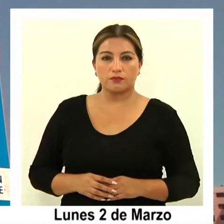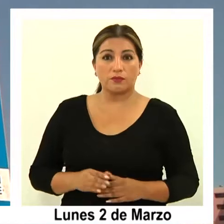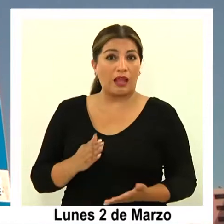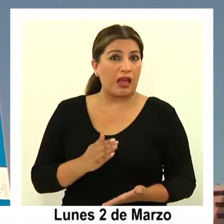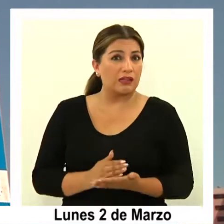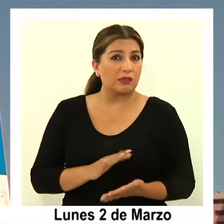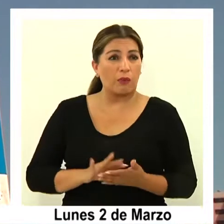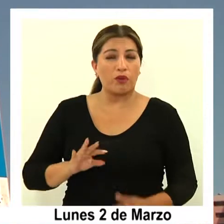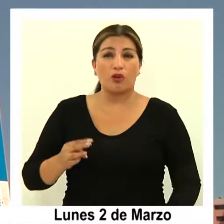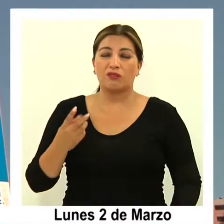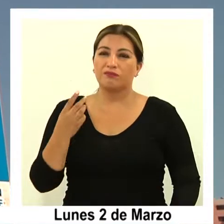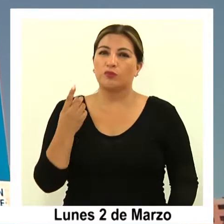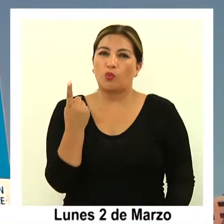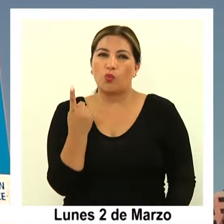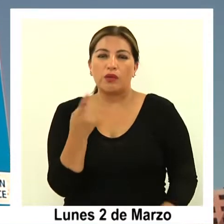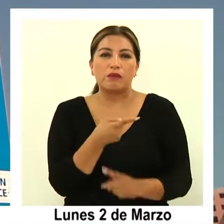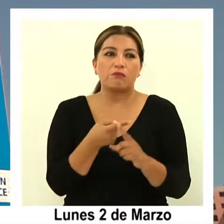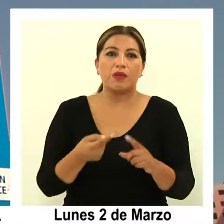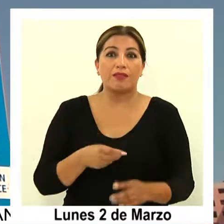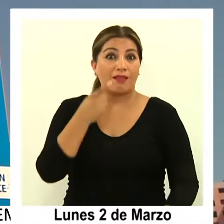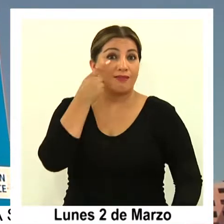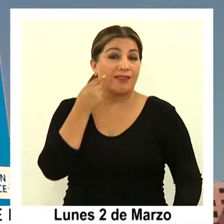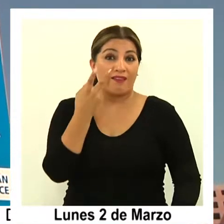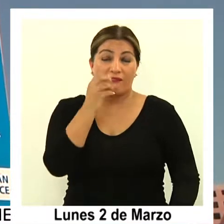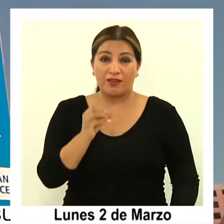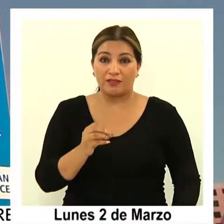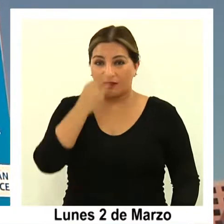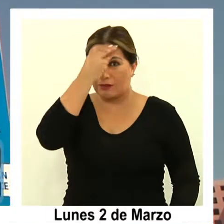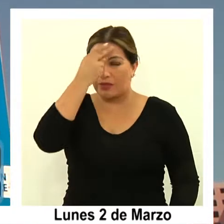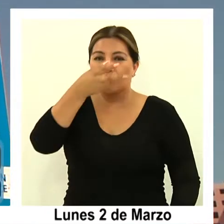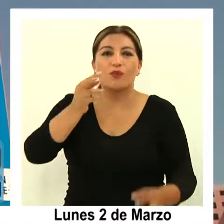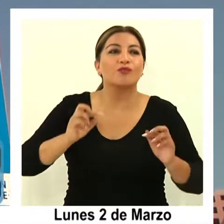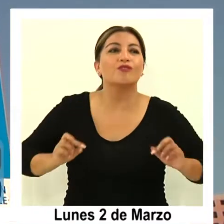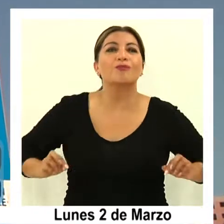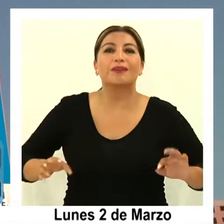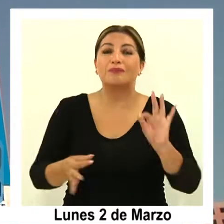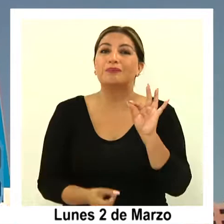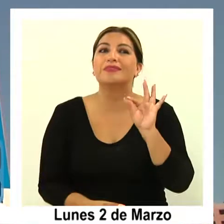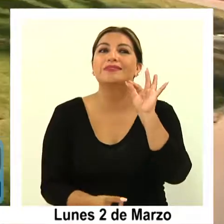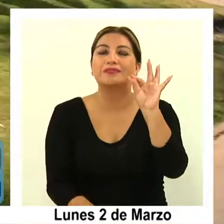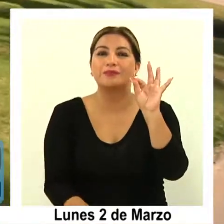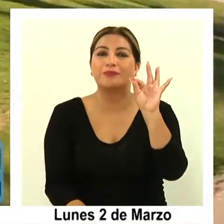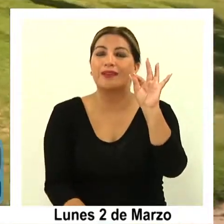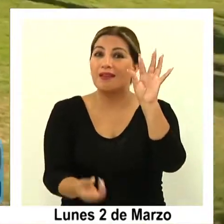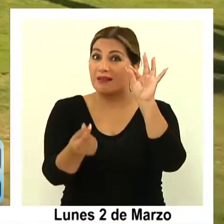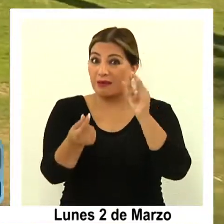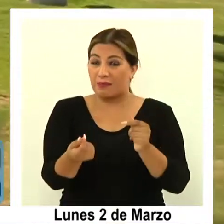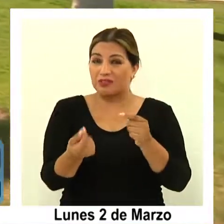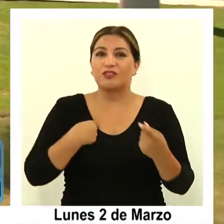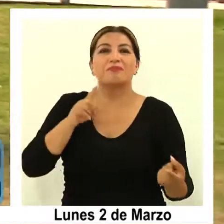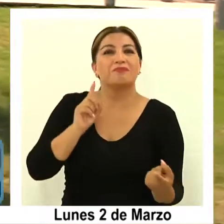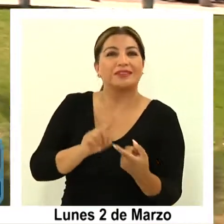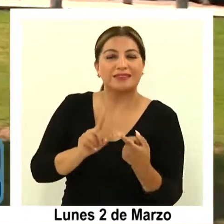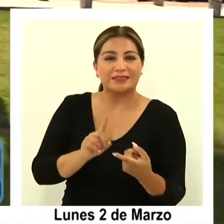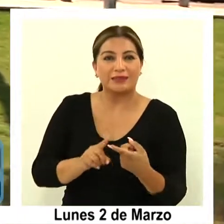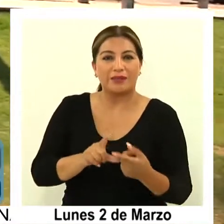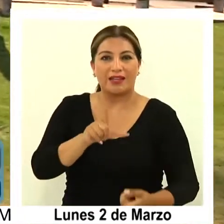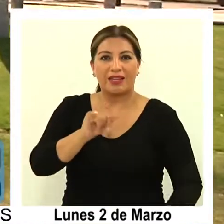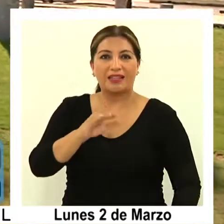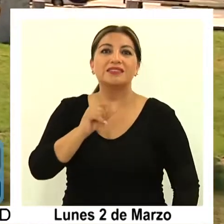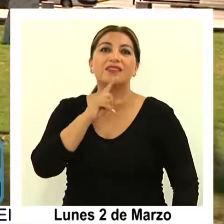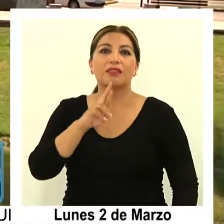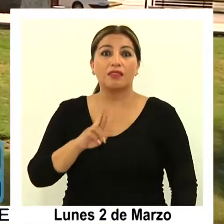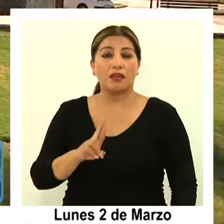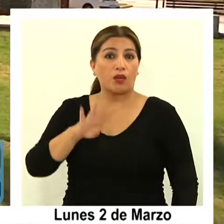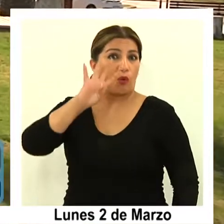Hasta las 3.30 horas del 20 de marzo hay oportunidad para presentar las ofertas y participar en la